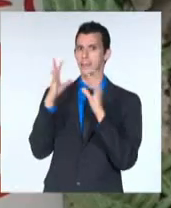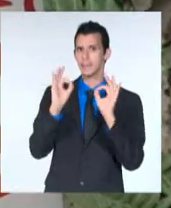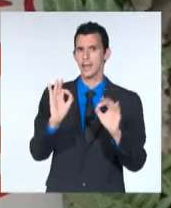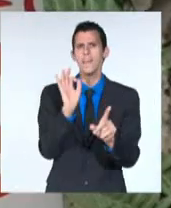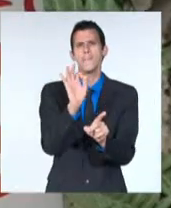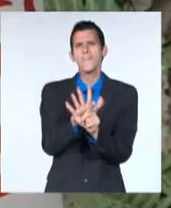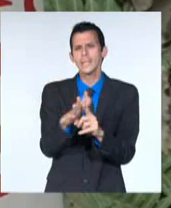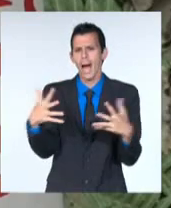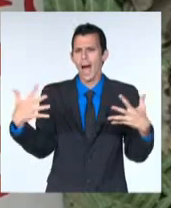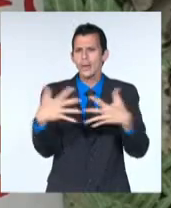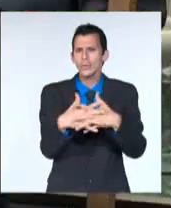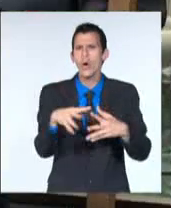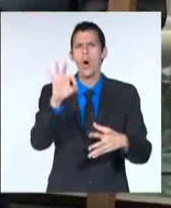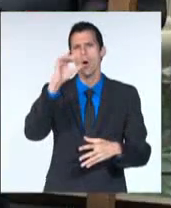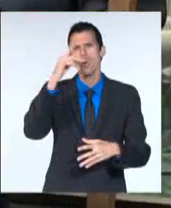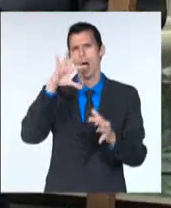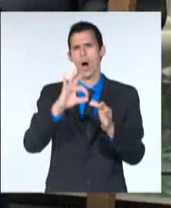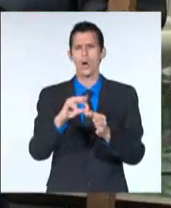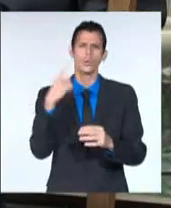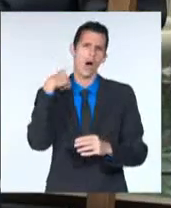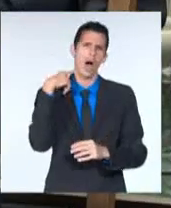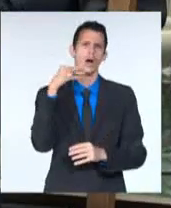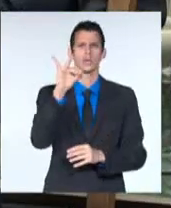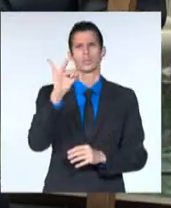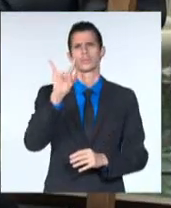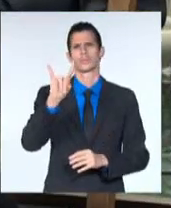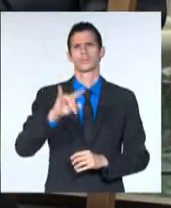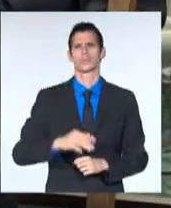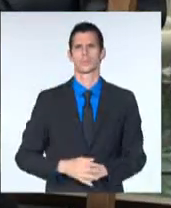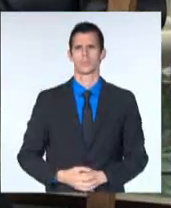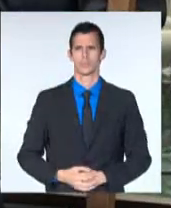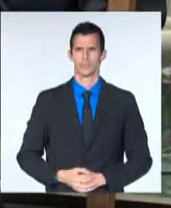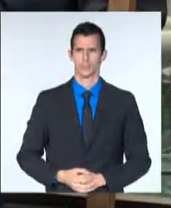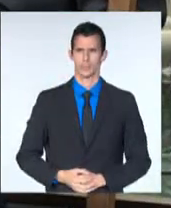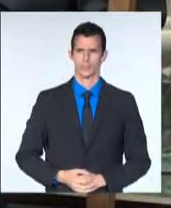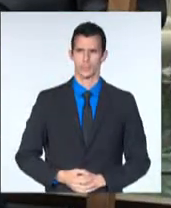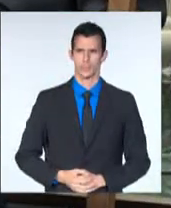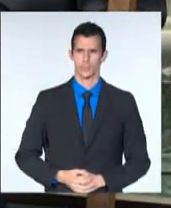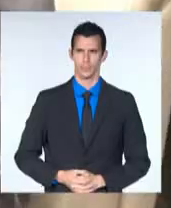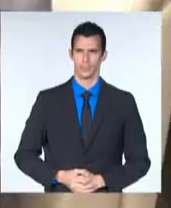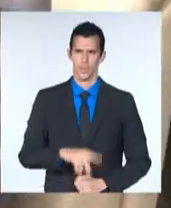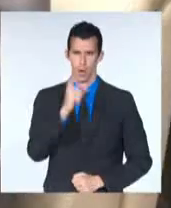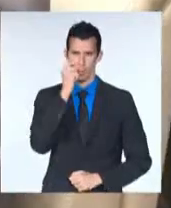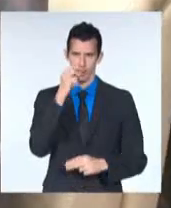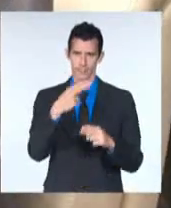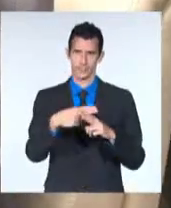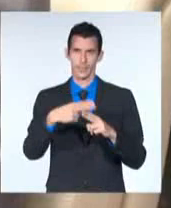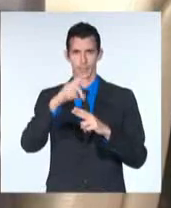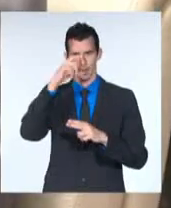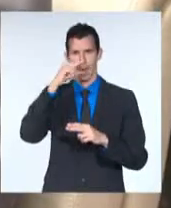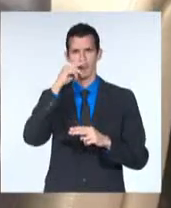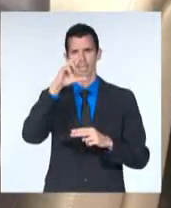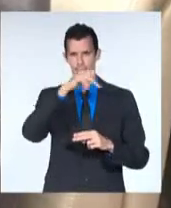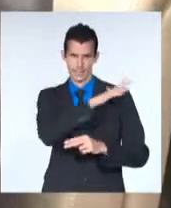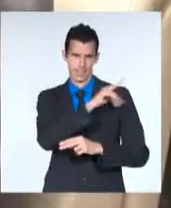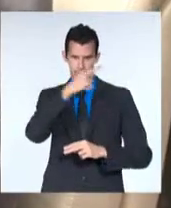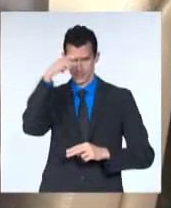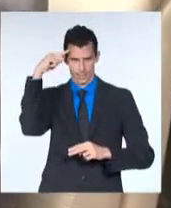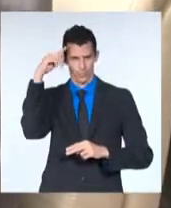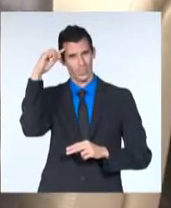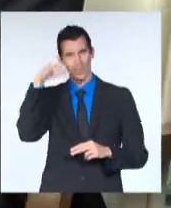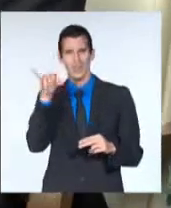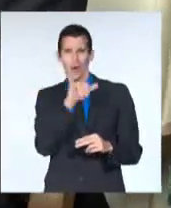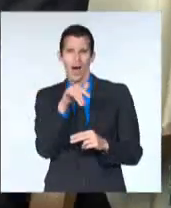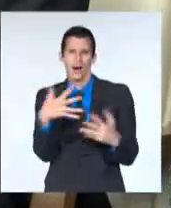de agosto de 1979. Acompañaron al presidente cubano Ricardo Cabrizas Ruiz, viceprimer ministro y titular de Comercio Exterior y la